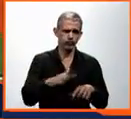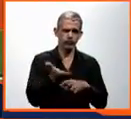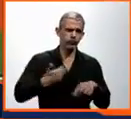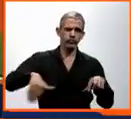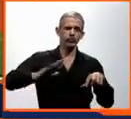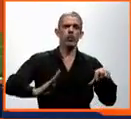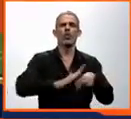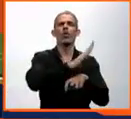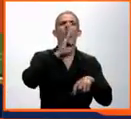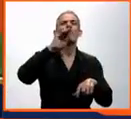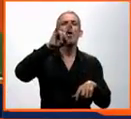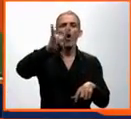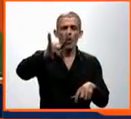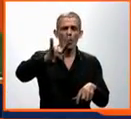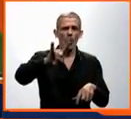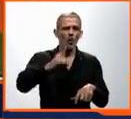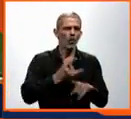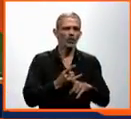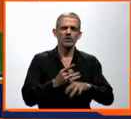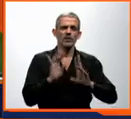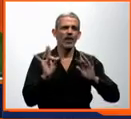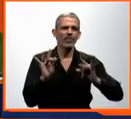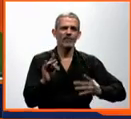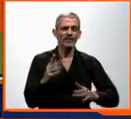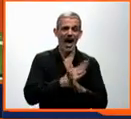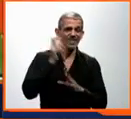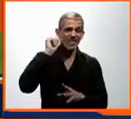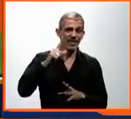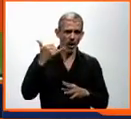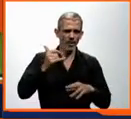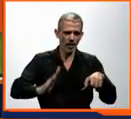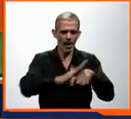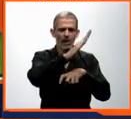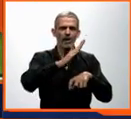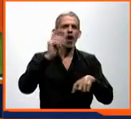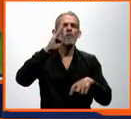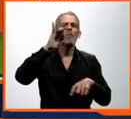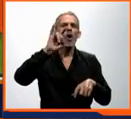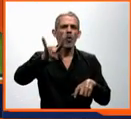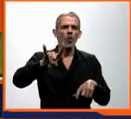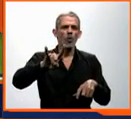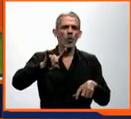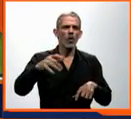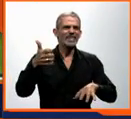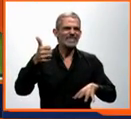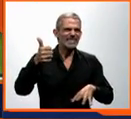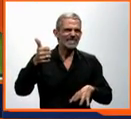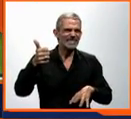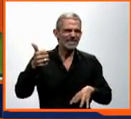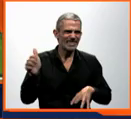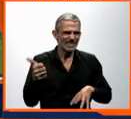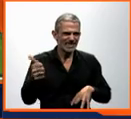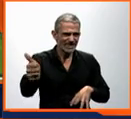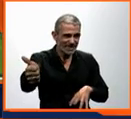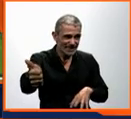siempre tan complicado, antes del gol había tenido algunas jugadas bien puntuales de él que podían llegar a